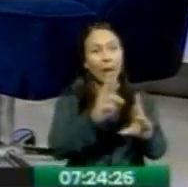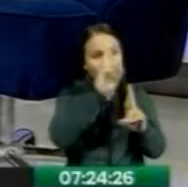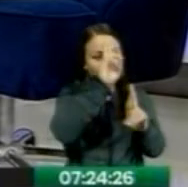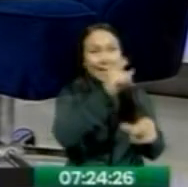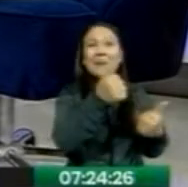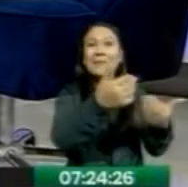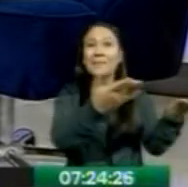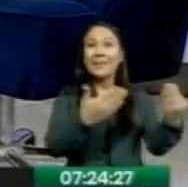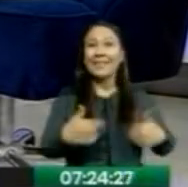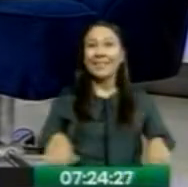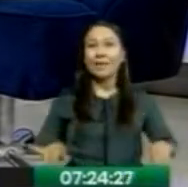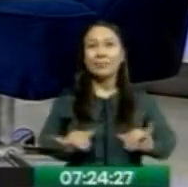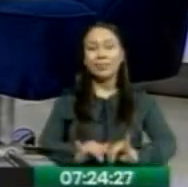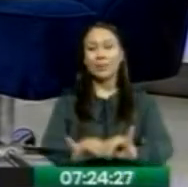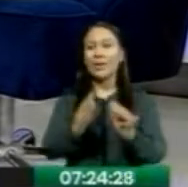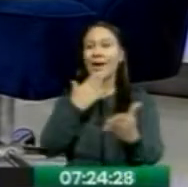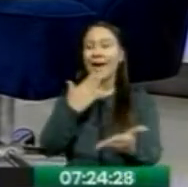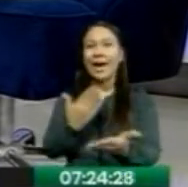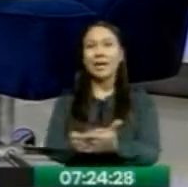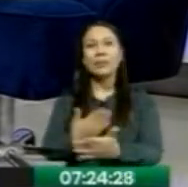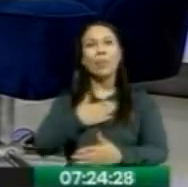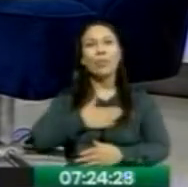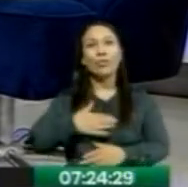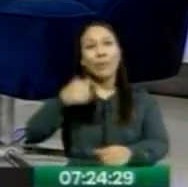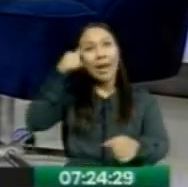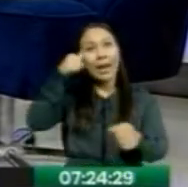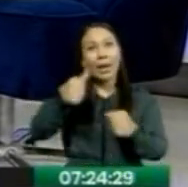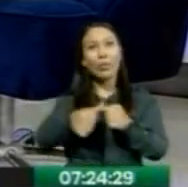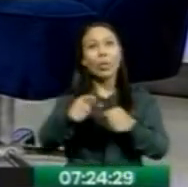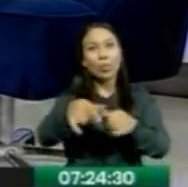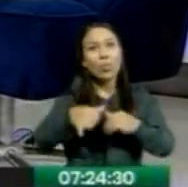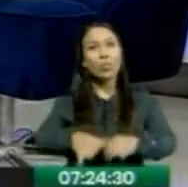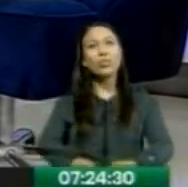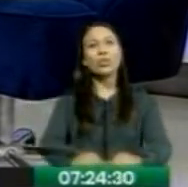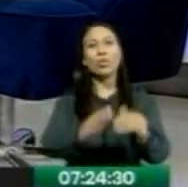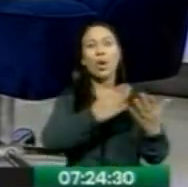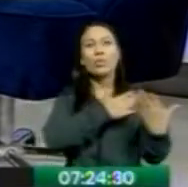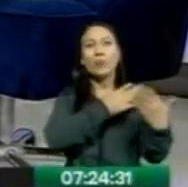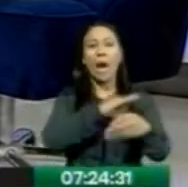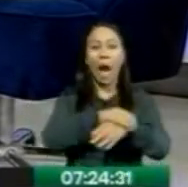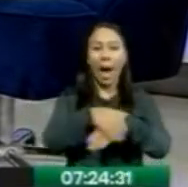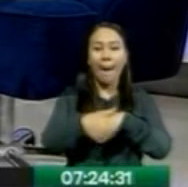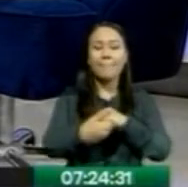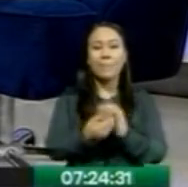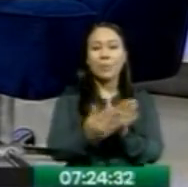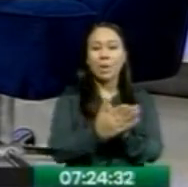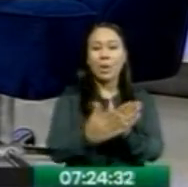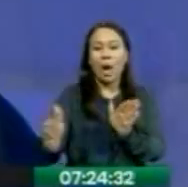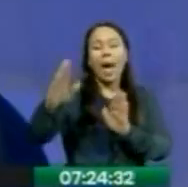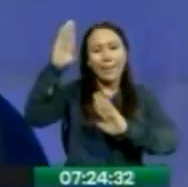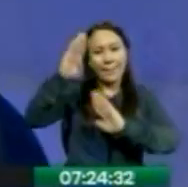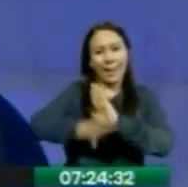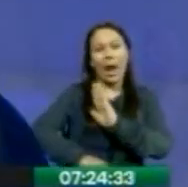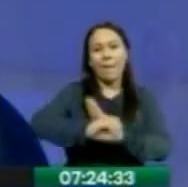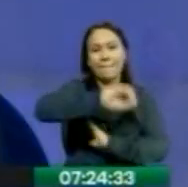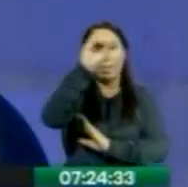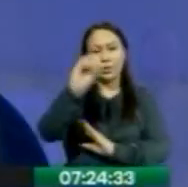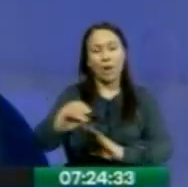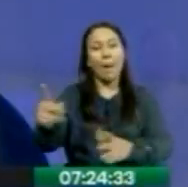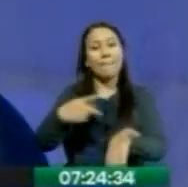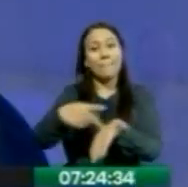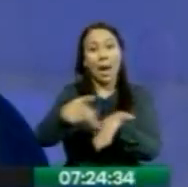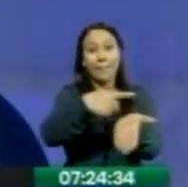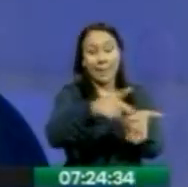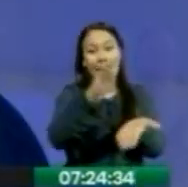bienvenido. Muchísimas gracias y por favor recordamos que sigan cumpliendo y aprovechando este periodo de reducción para cumplir con sus